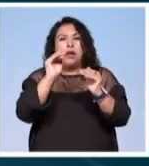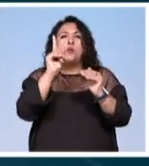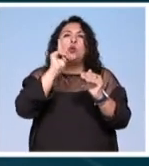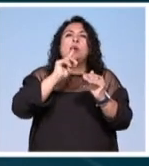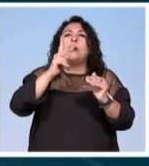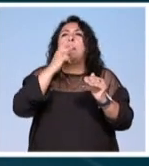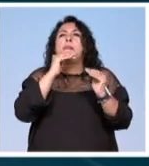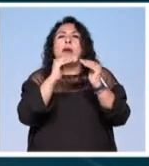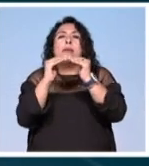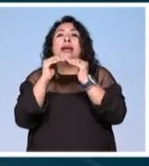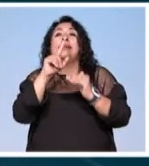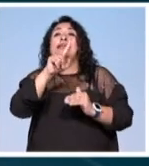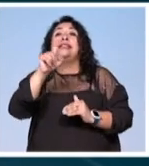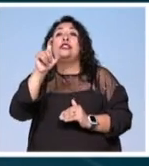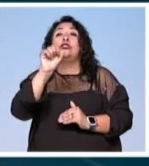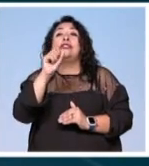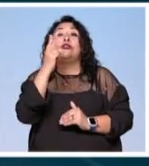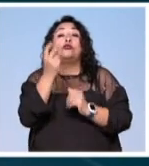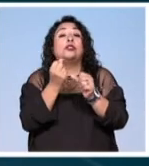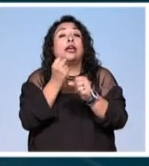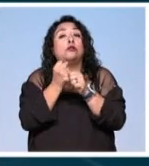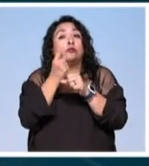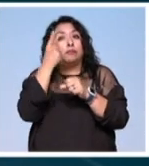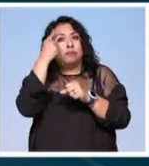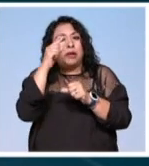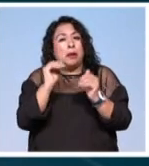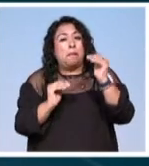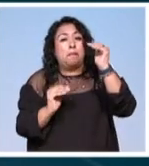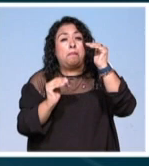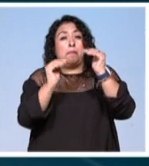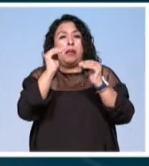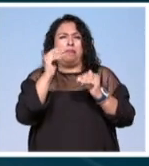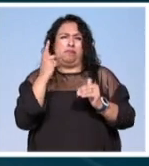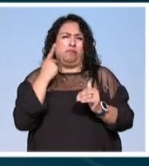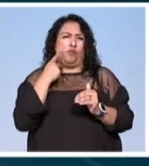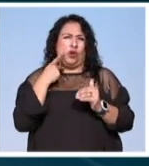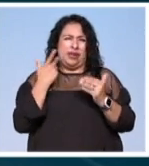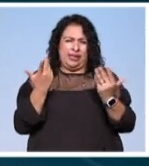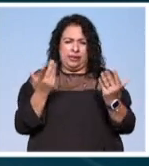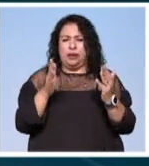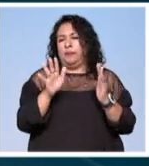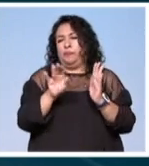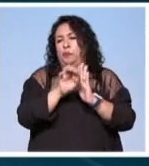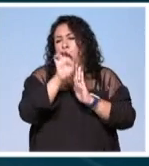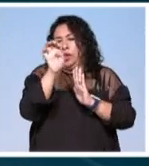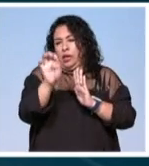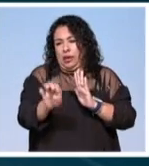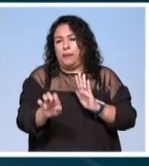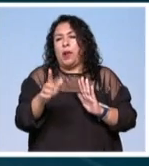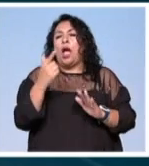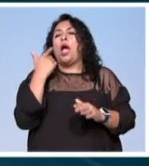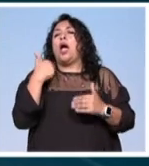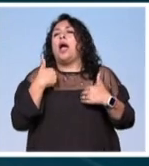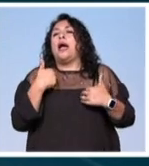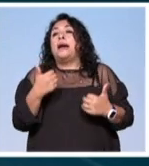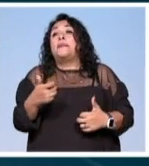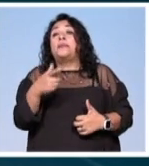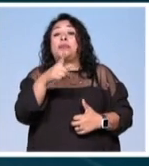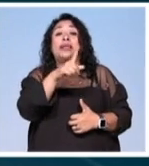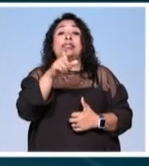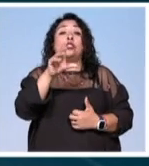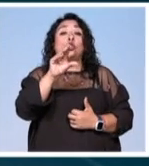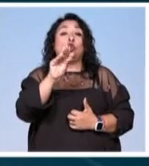hombres y mujeres y 162 años la paridad política un ejemplo claro para que nos demos cuenta es que